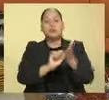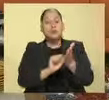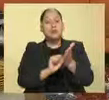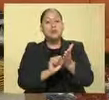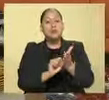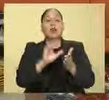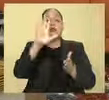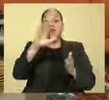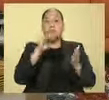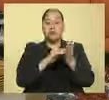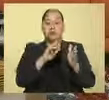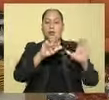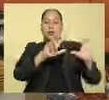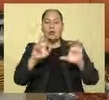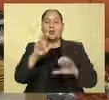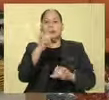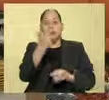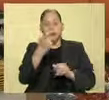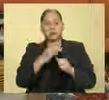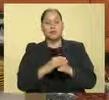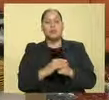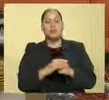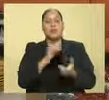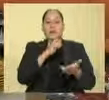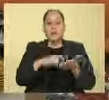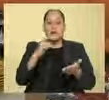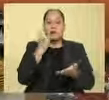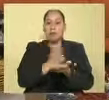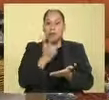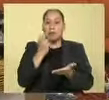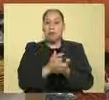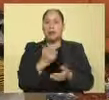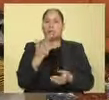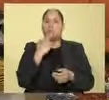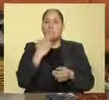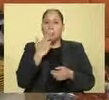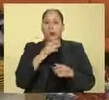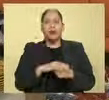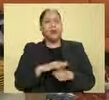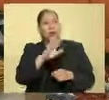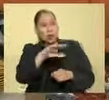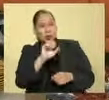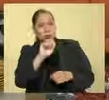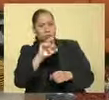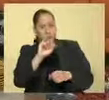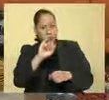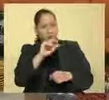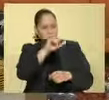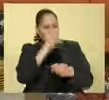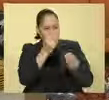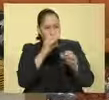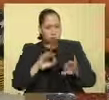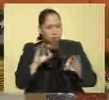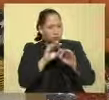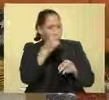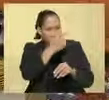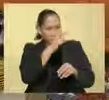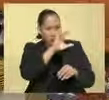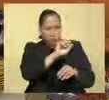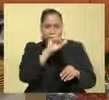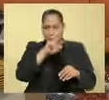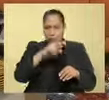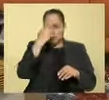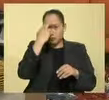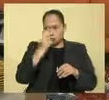gasta 5.800 pesos en consumo de cigarro. Oye, Susi, y algo importante que también, hilado a lo que estás diciendo,